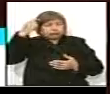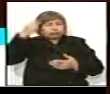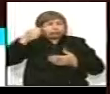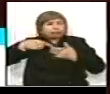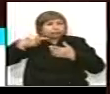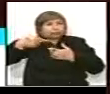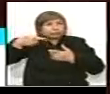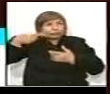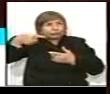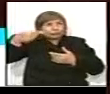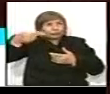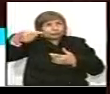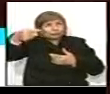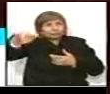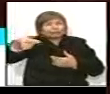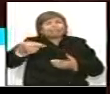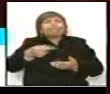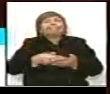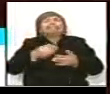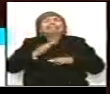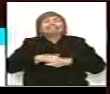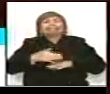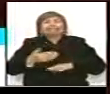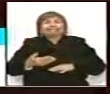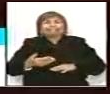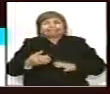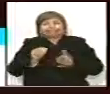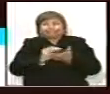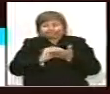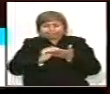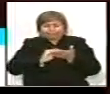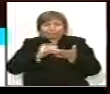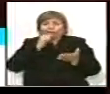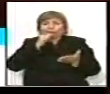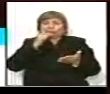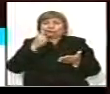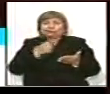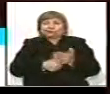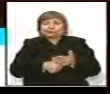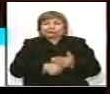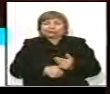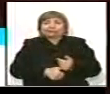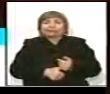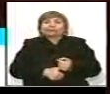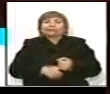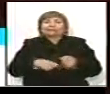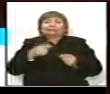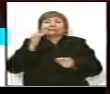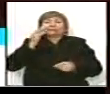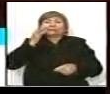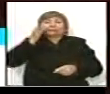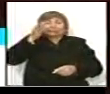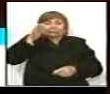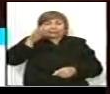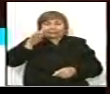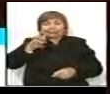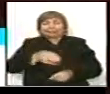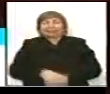camino y después se escriben una carta desde el futuro